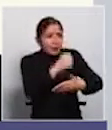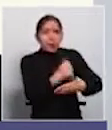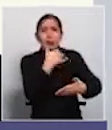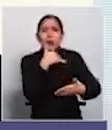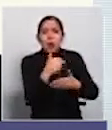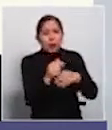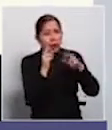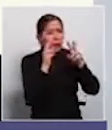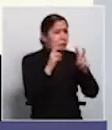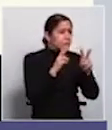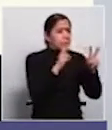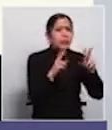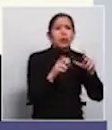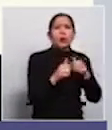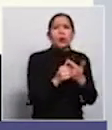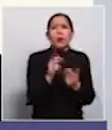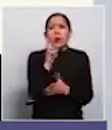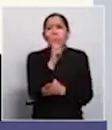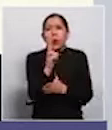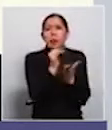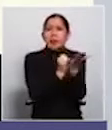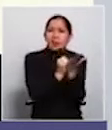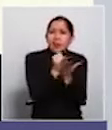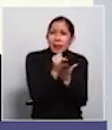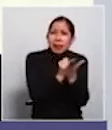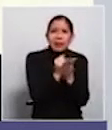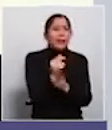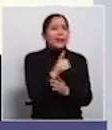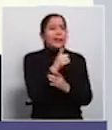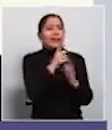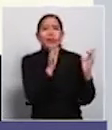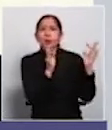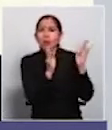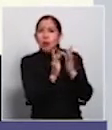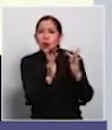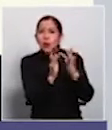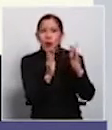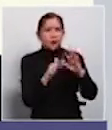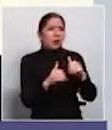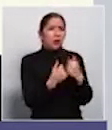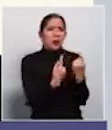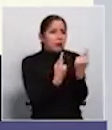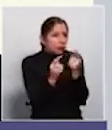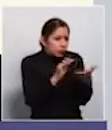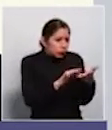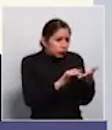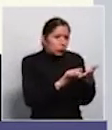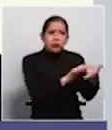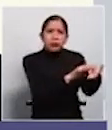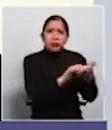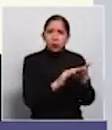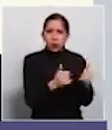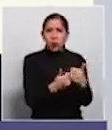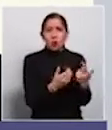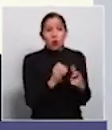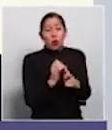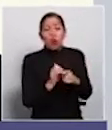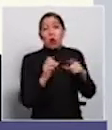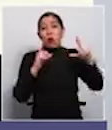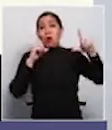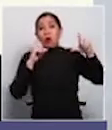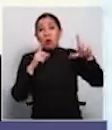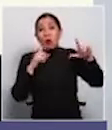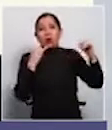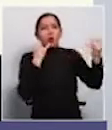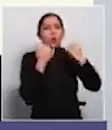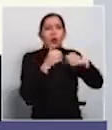están haciendo, tal vez en redes sociales, los contactos incluso que se tengan, las conversaciones, pero sobre todo fotografías, información